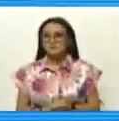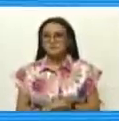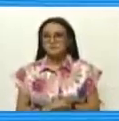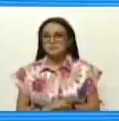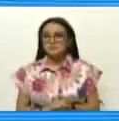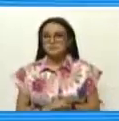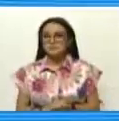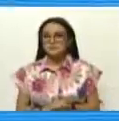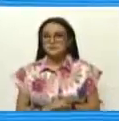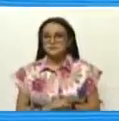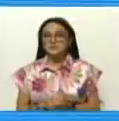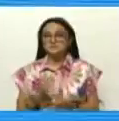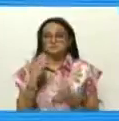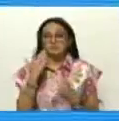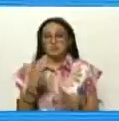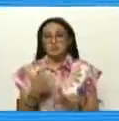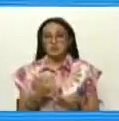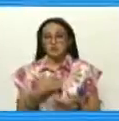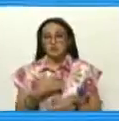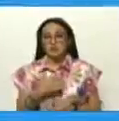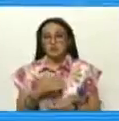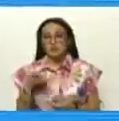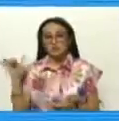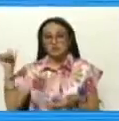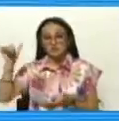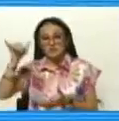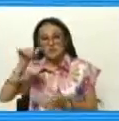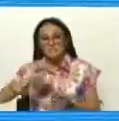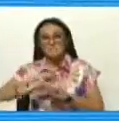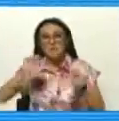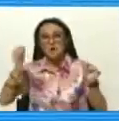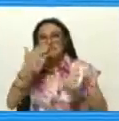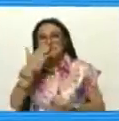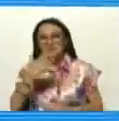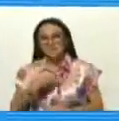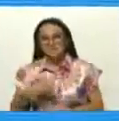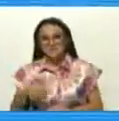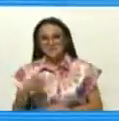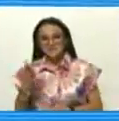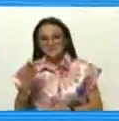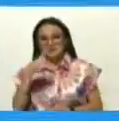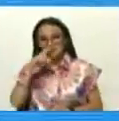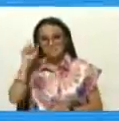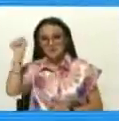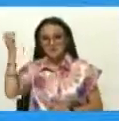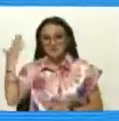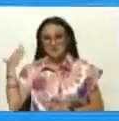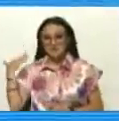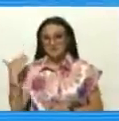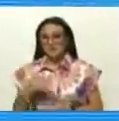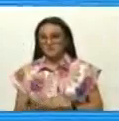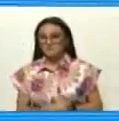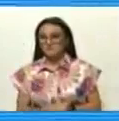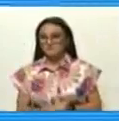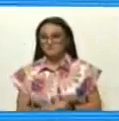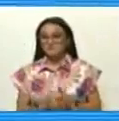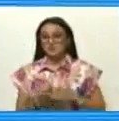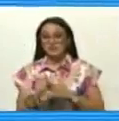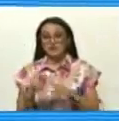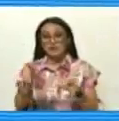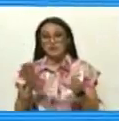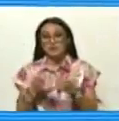en una en vivo. Un dron explota frente al presidente de la República. Dirigido por